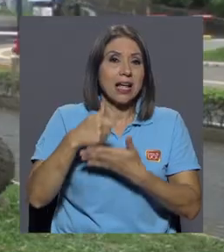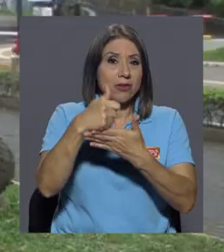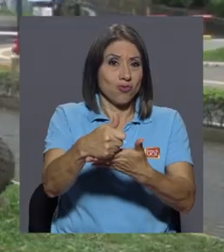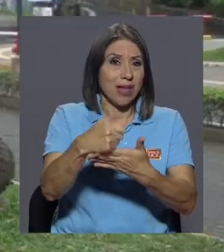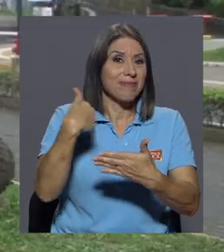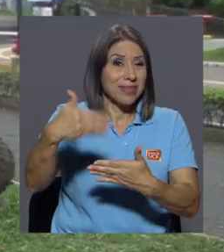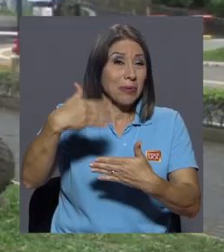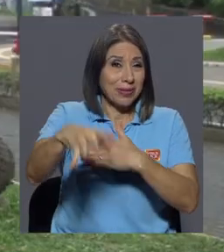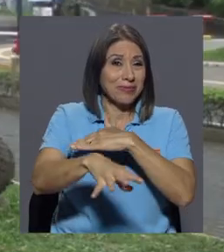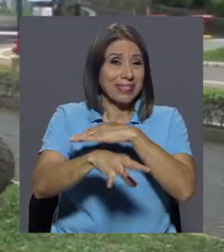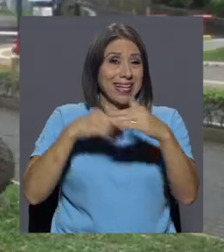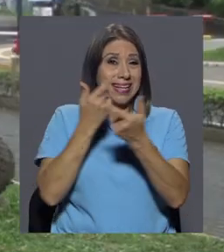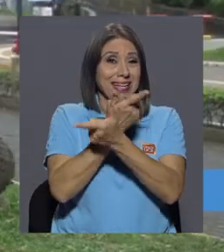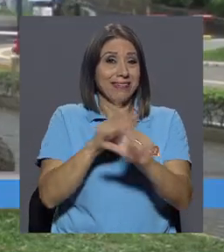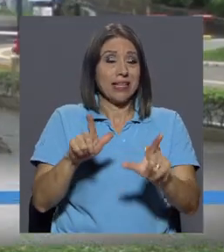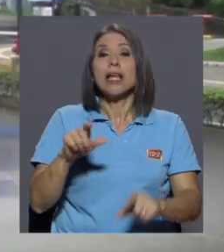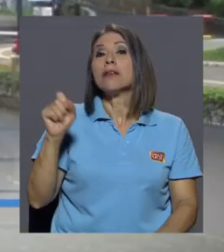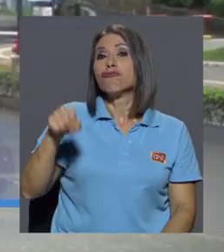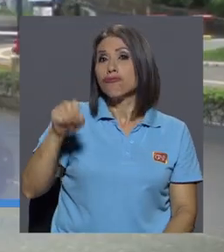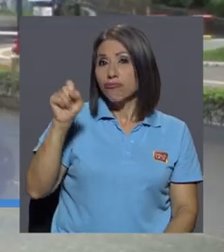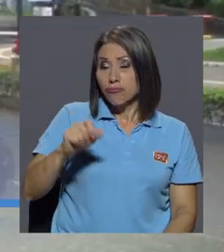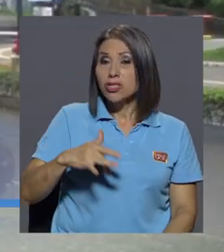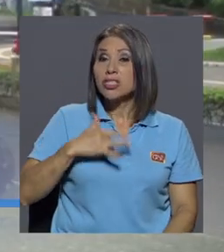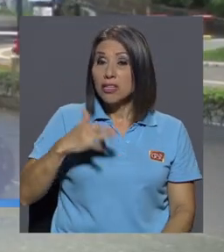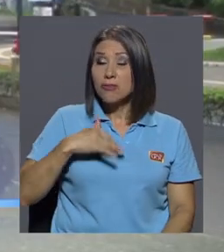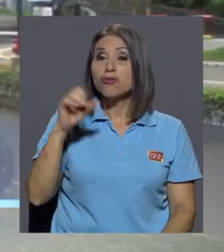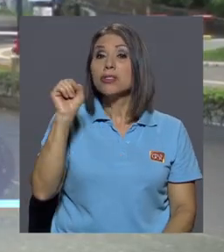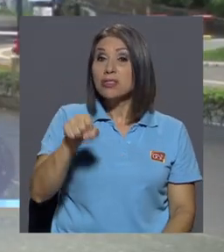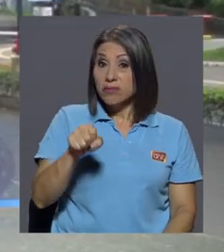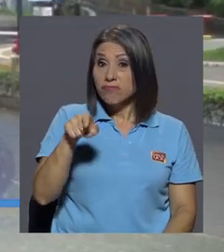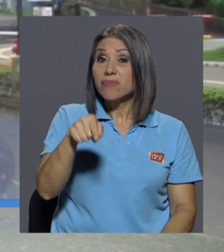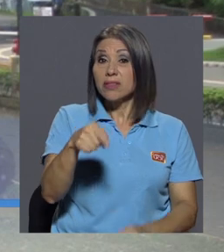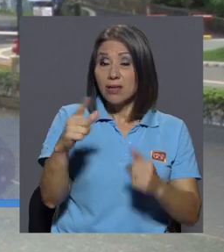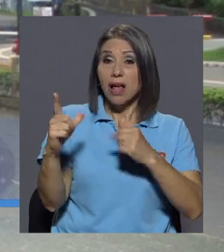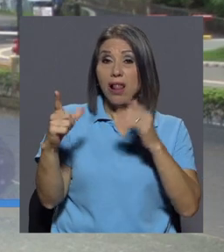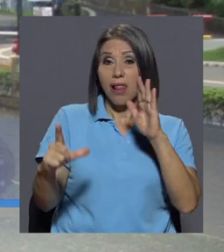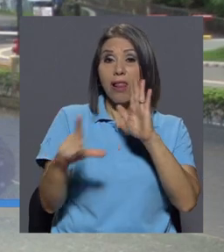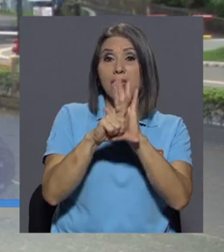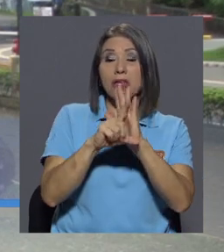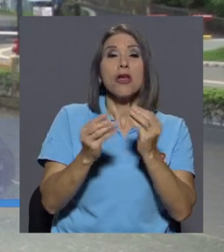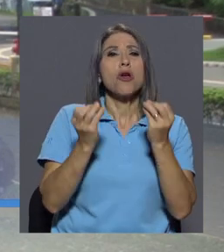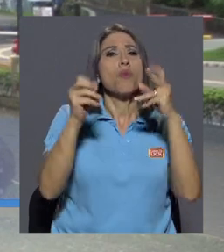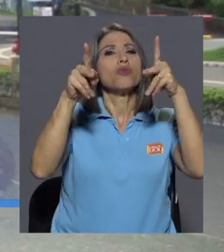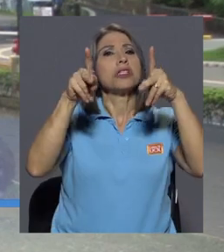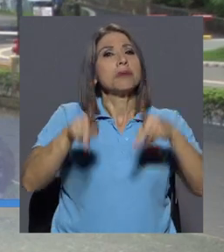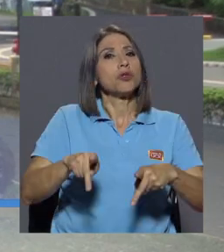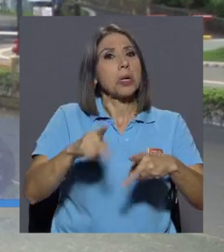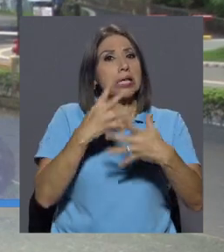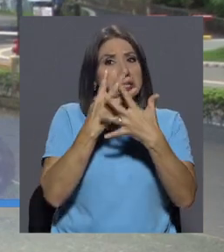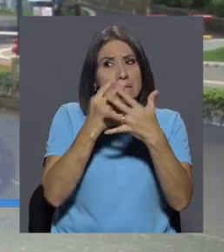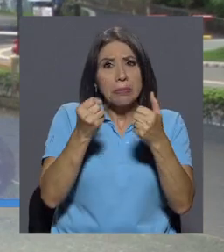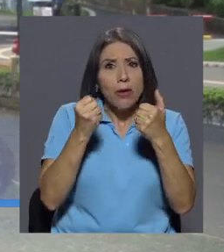ahí. Siento que sí debería haber esa ley porque los privados de libertad, muchos de ellos se están reivindicando y